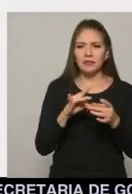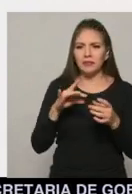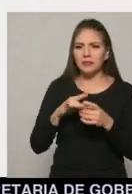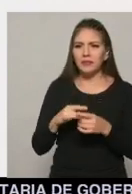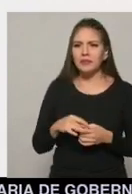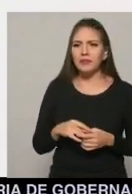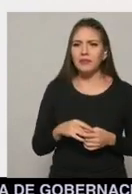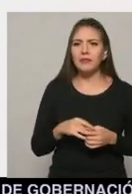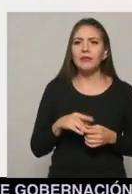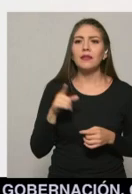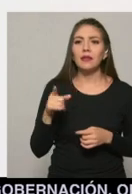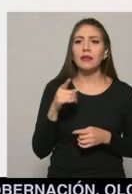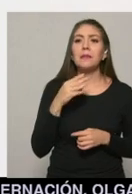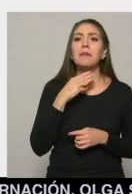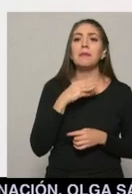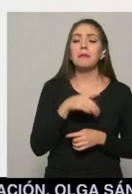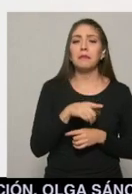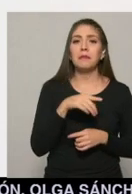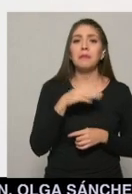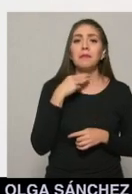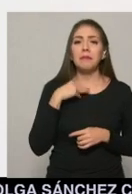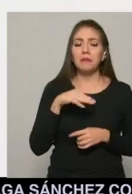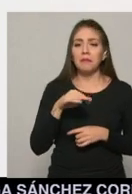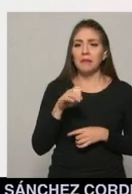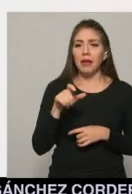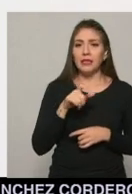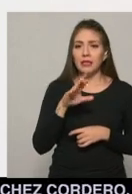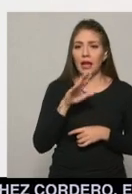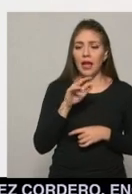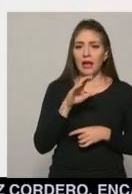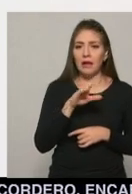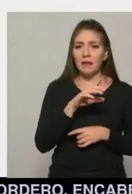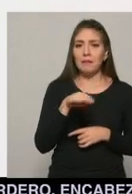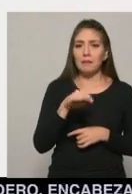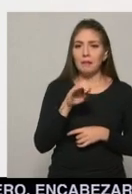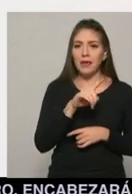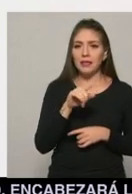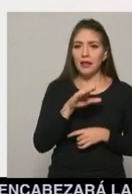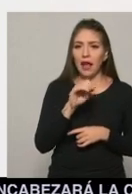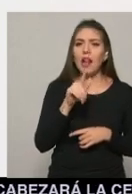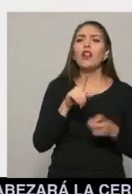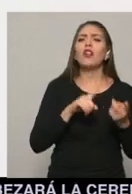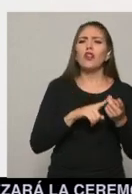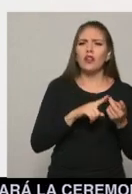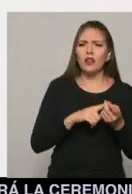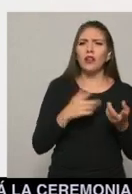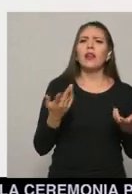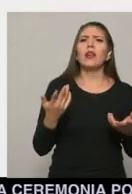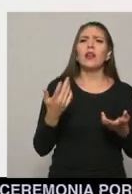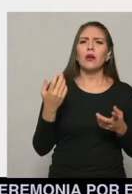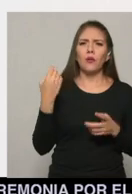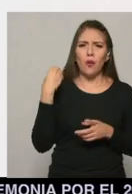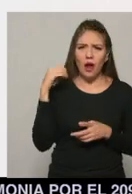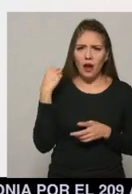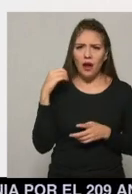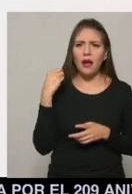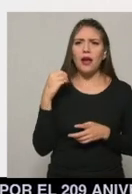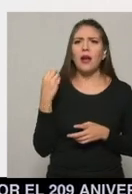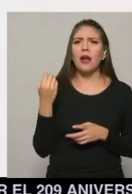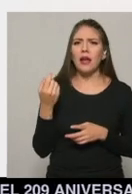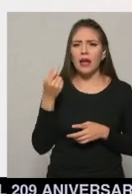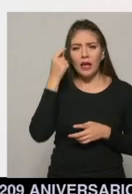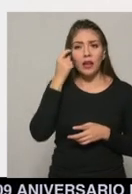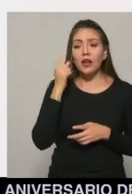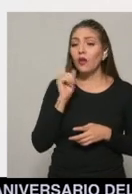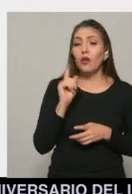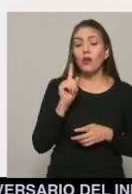dónde? ¿De Guerrero o de Oaxaca? No, este es un productor guanajuatense. ¿De Guanajuato? Mira, qué interesante.